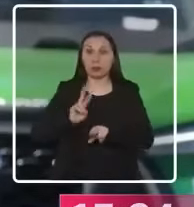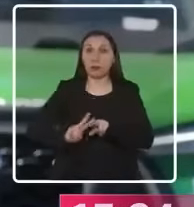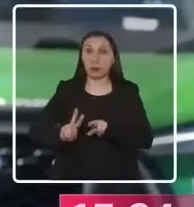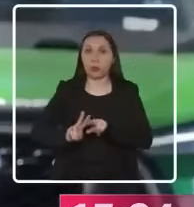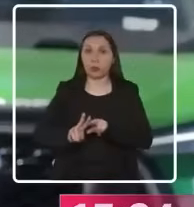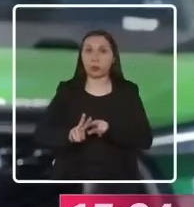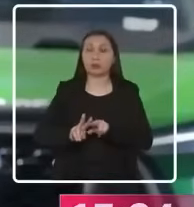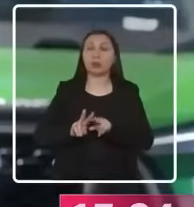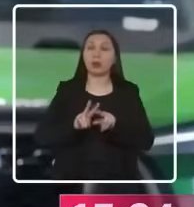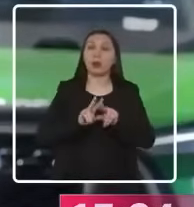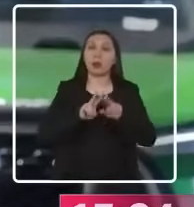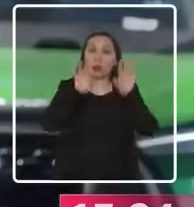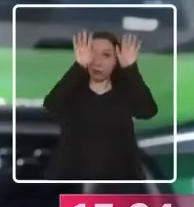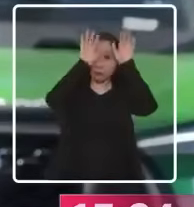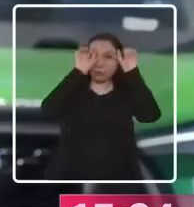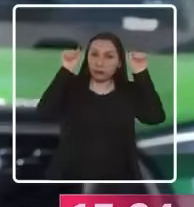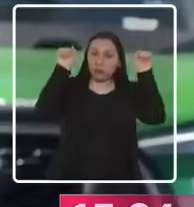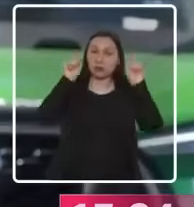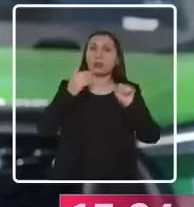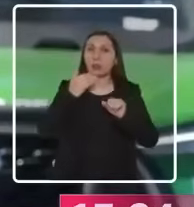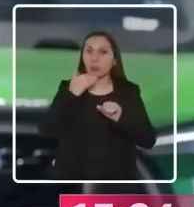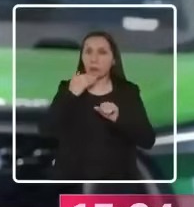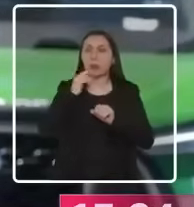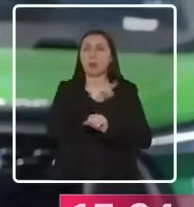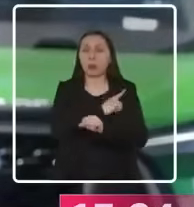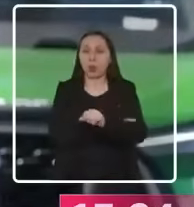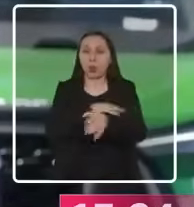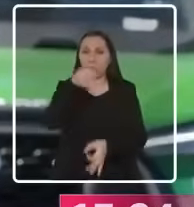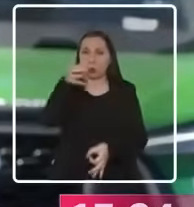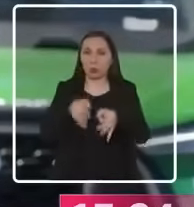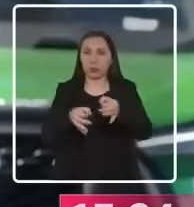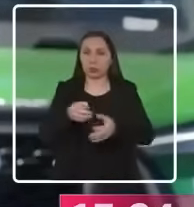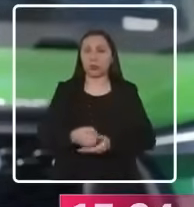están haciendo tanto de la Fiscalía como del Poder Judicial.